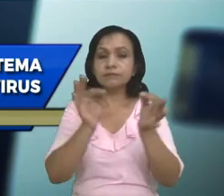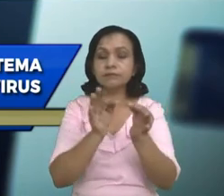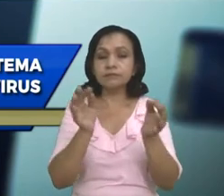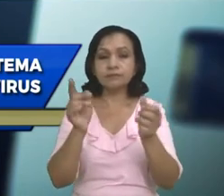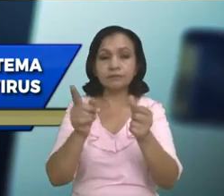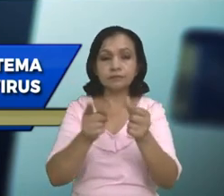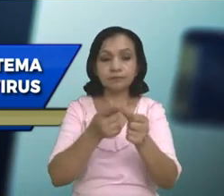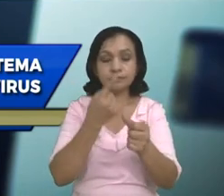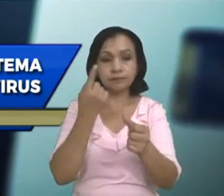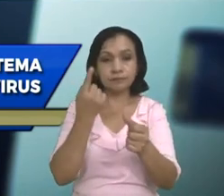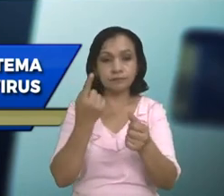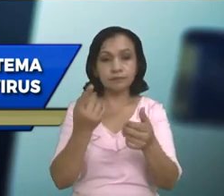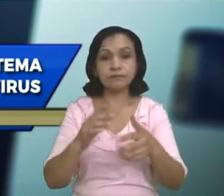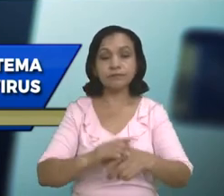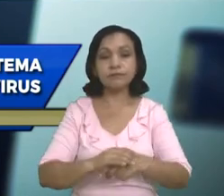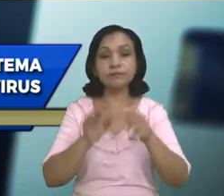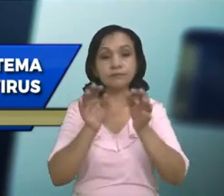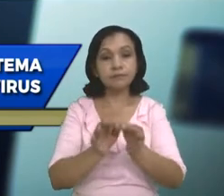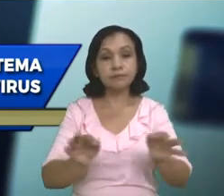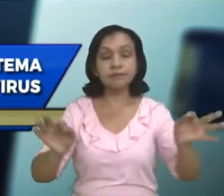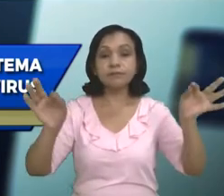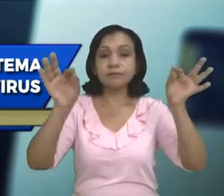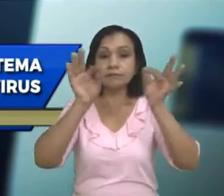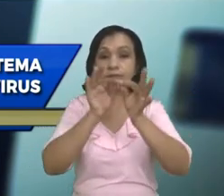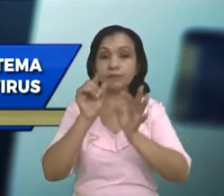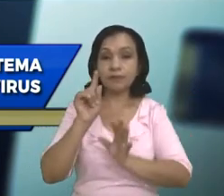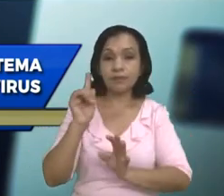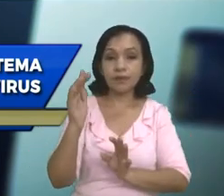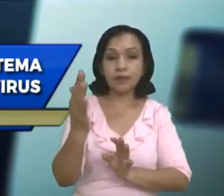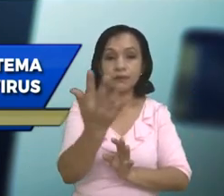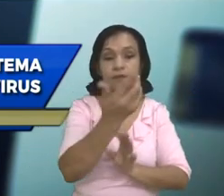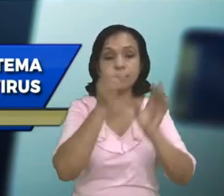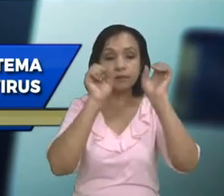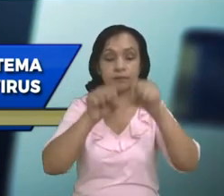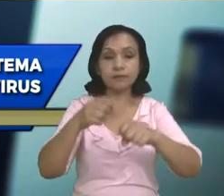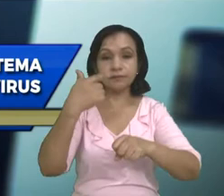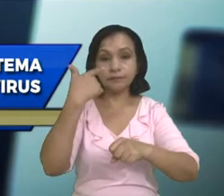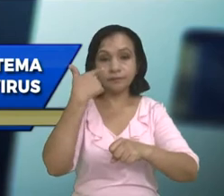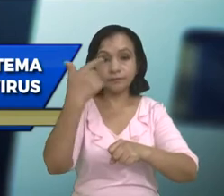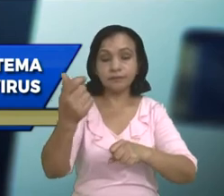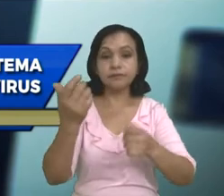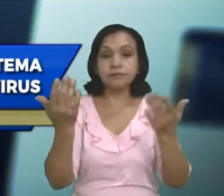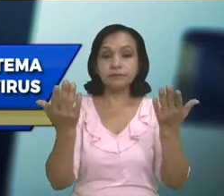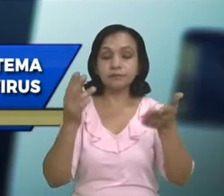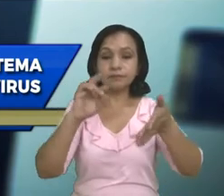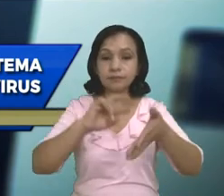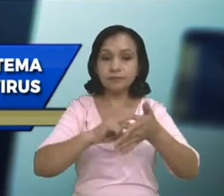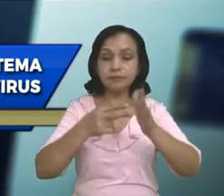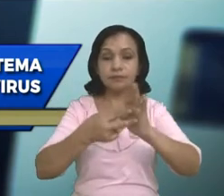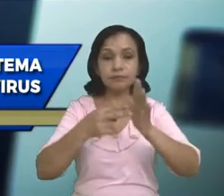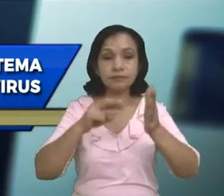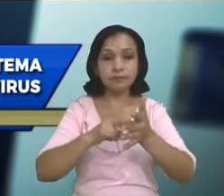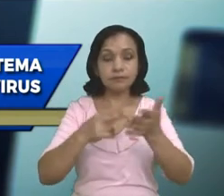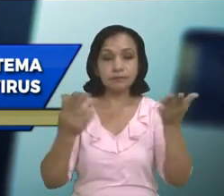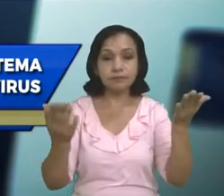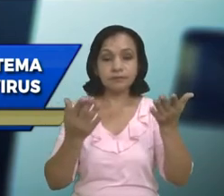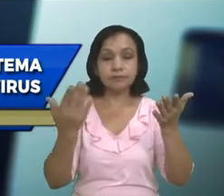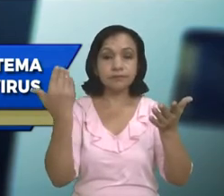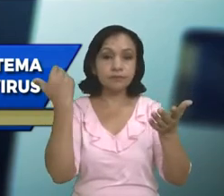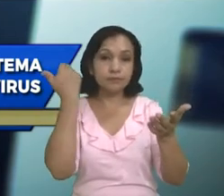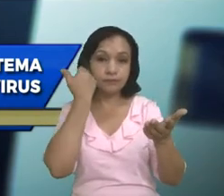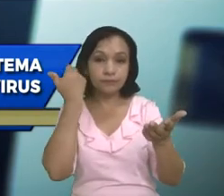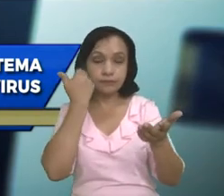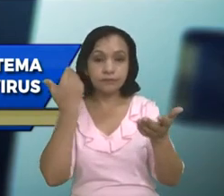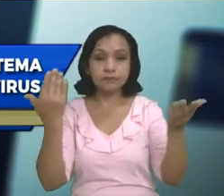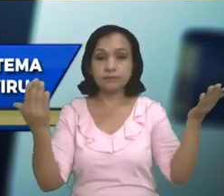lugar es importante que todos conozcamos y estemos claro de qué significa esta enfermedad